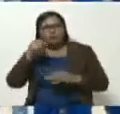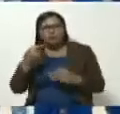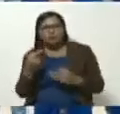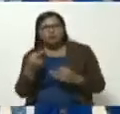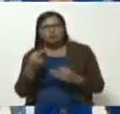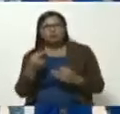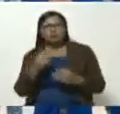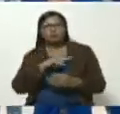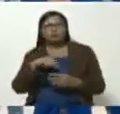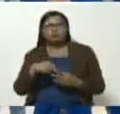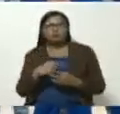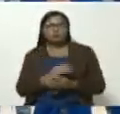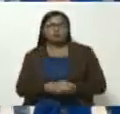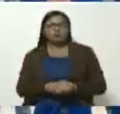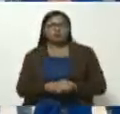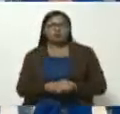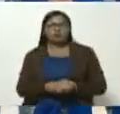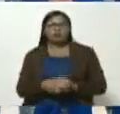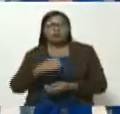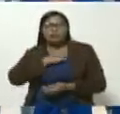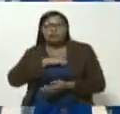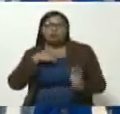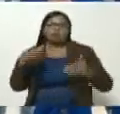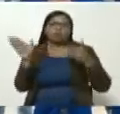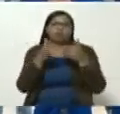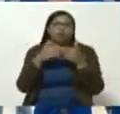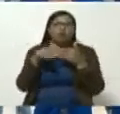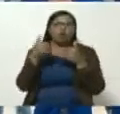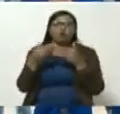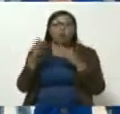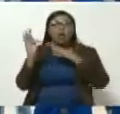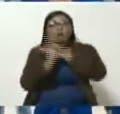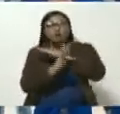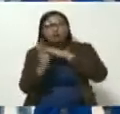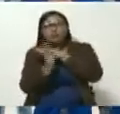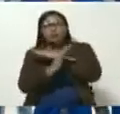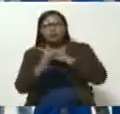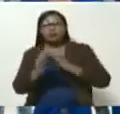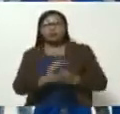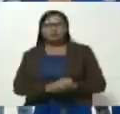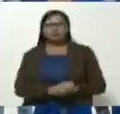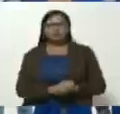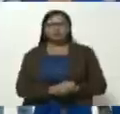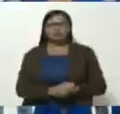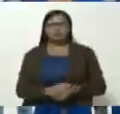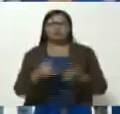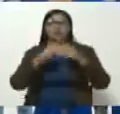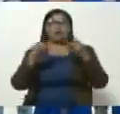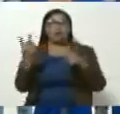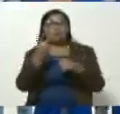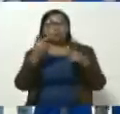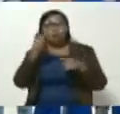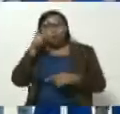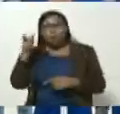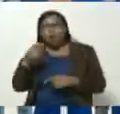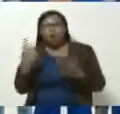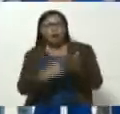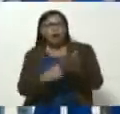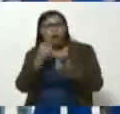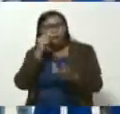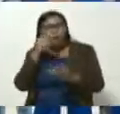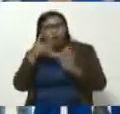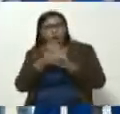fue, lamentablemente, cerrar la frontera, separar a dos pueblos hermanos